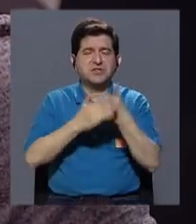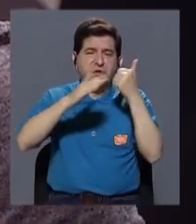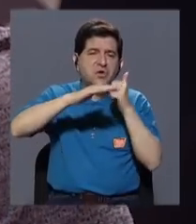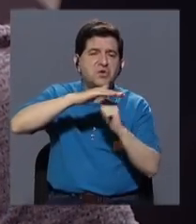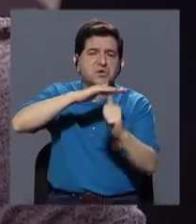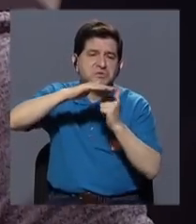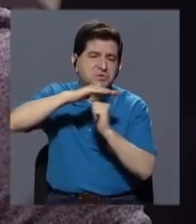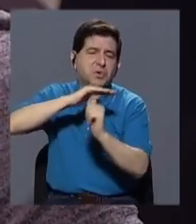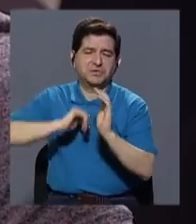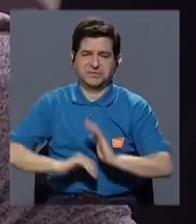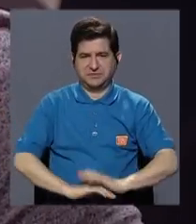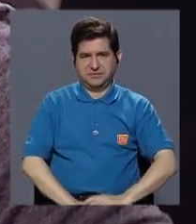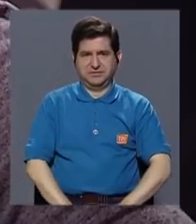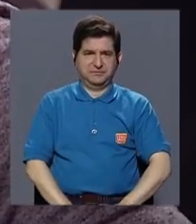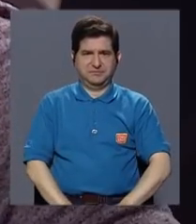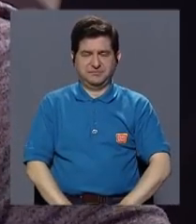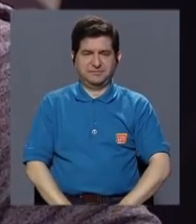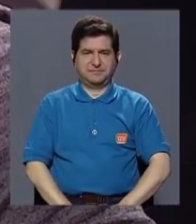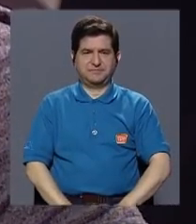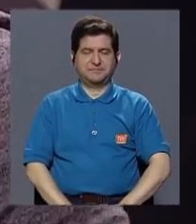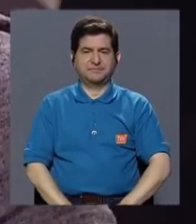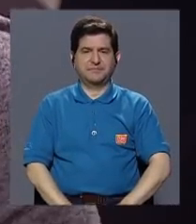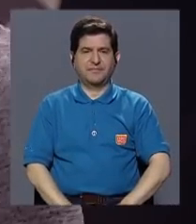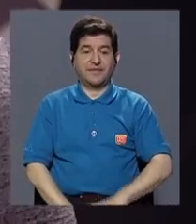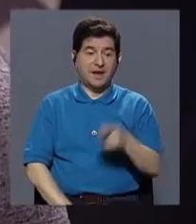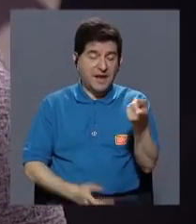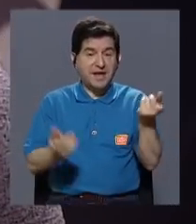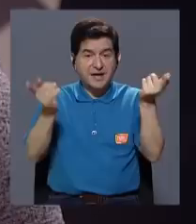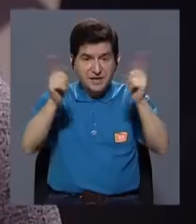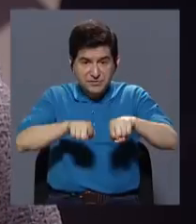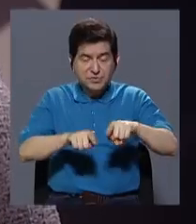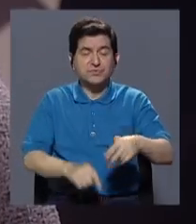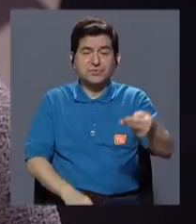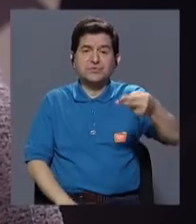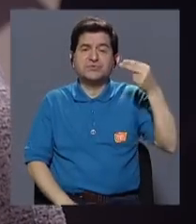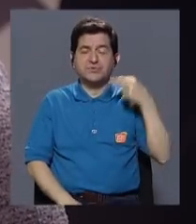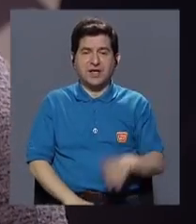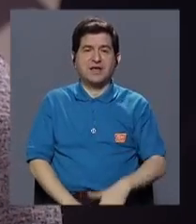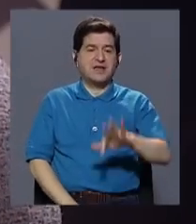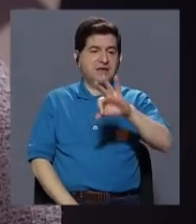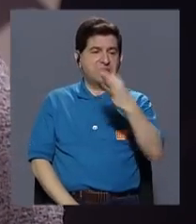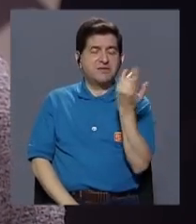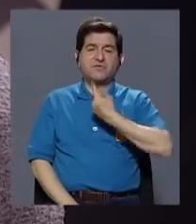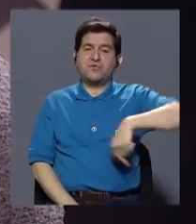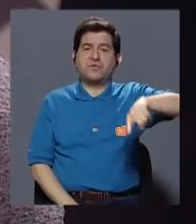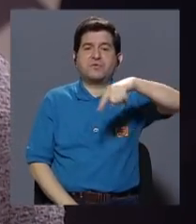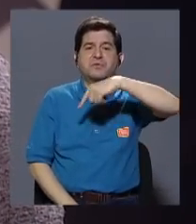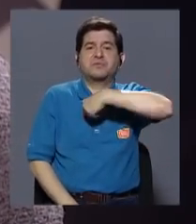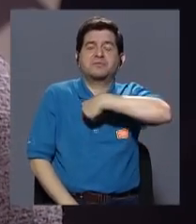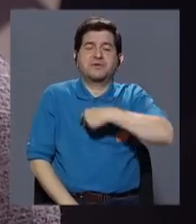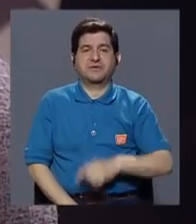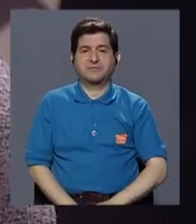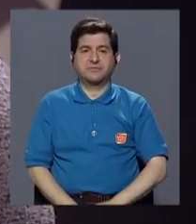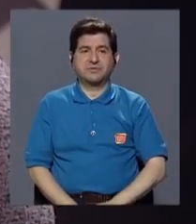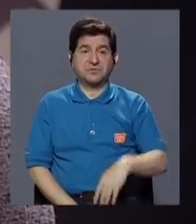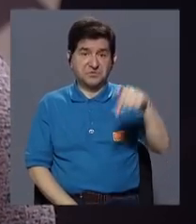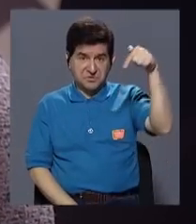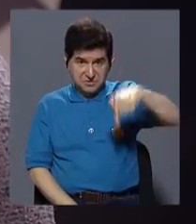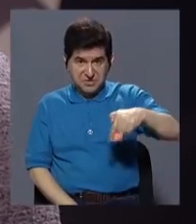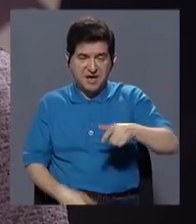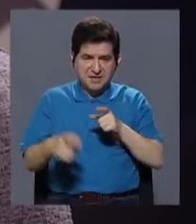no se quita entonces eso qué pasa con estas historias es la forma en la que nosotros lo